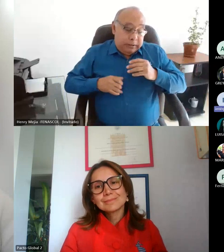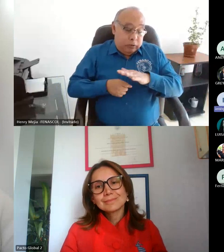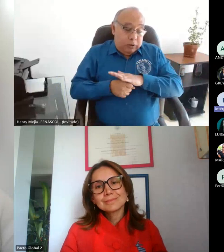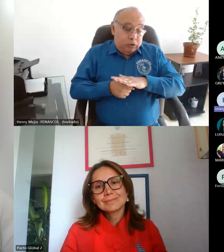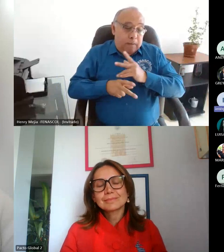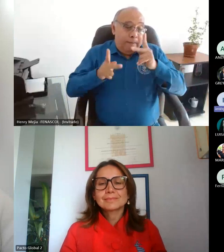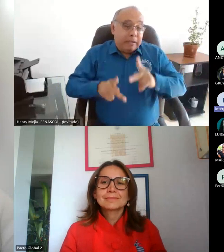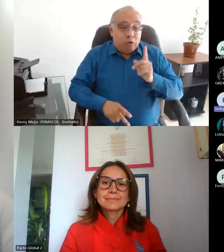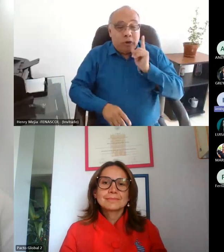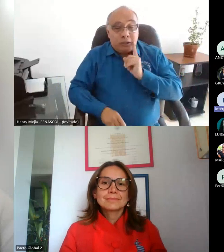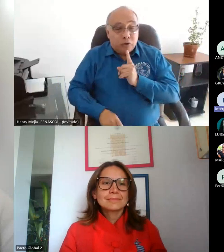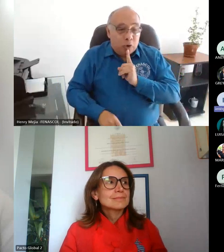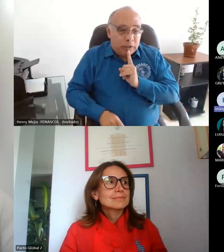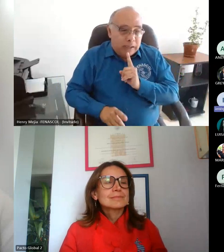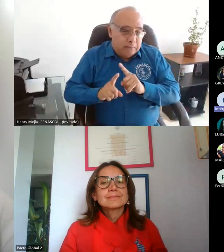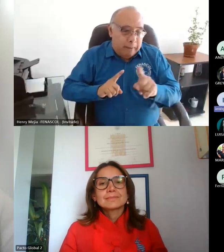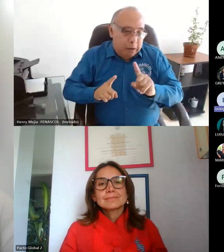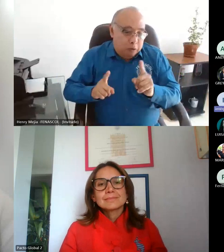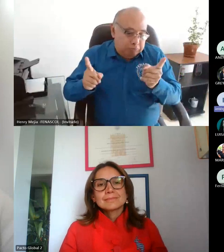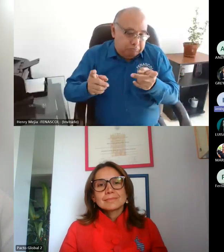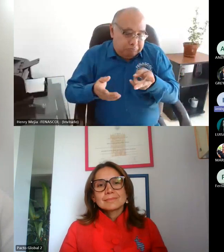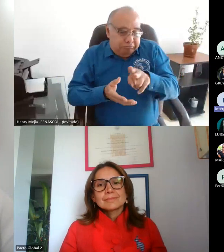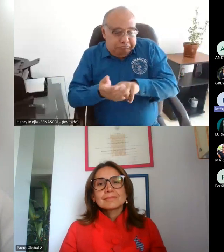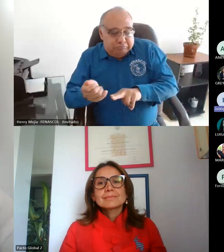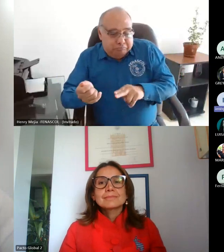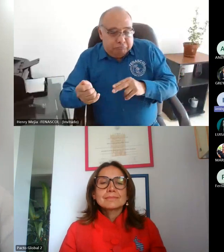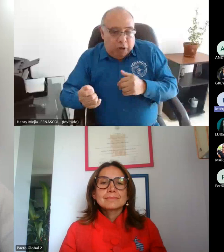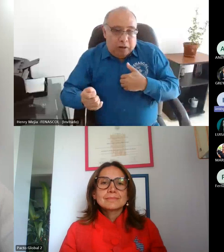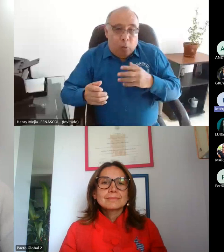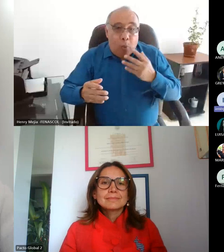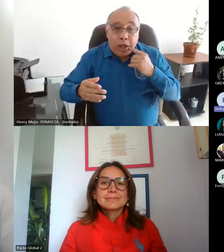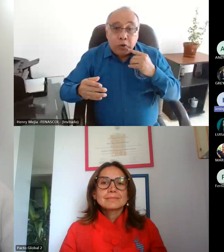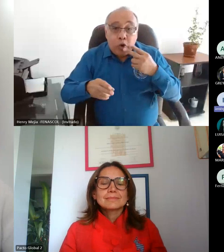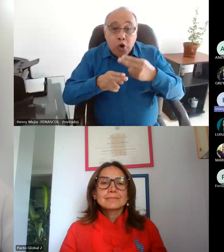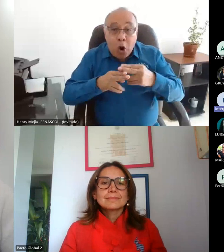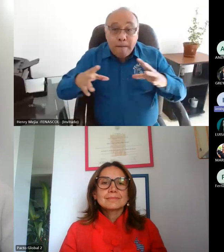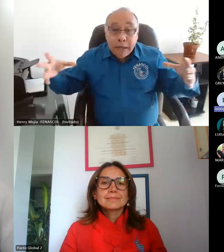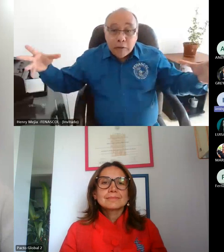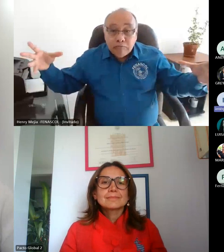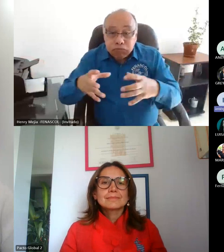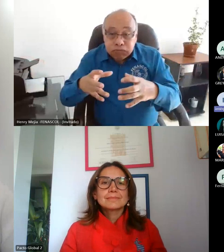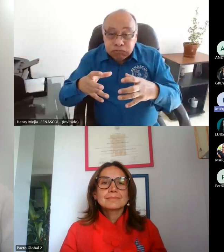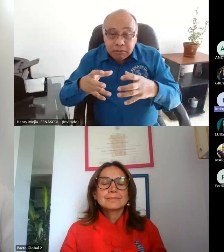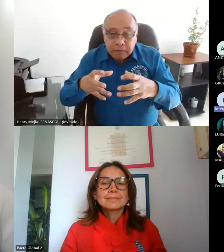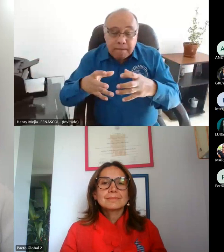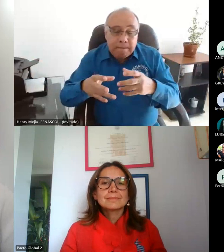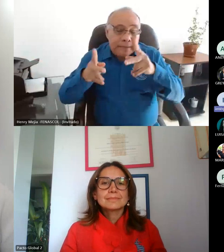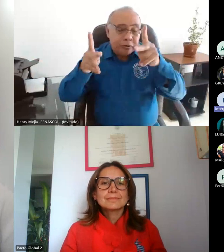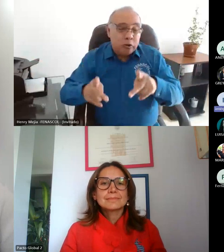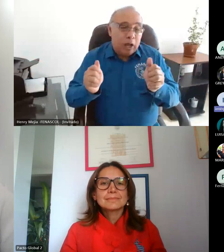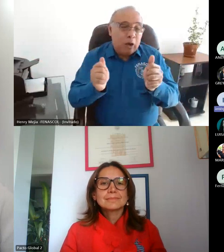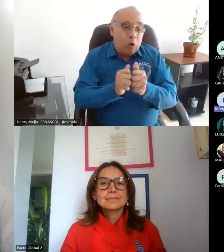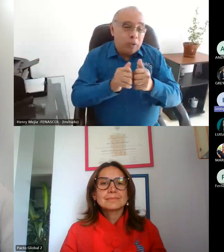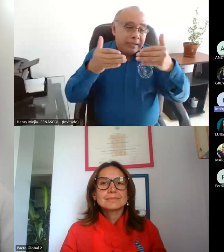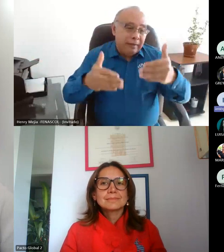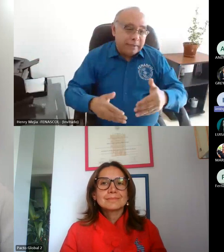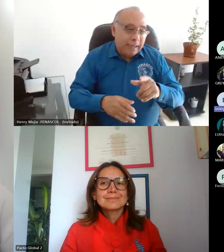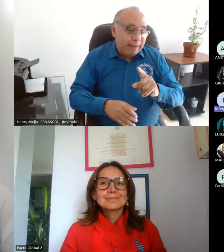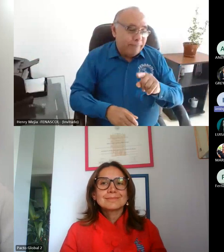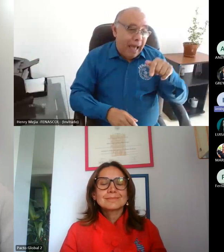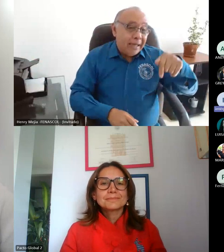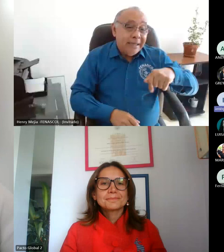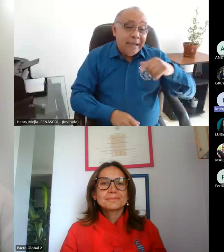han participado personas con discapacidad Y pues si bien yo soy una persona sorda eh tengo un